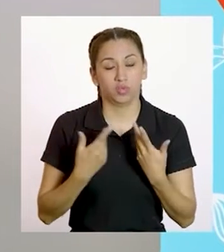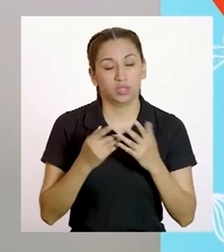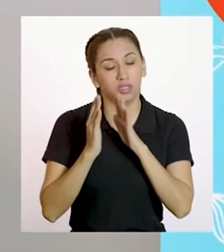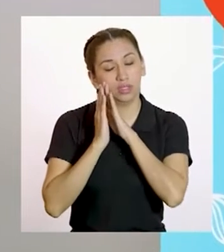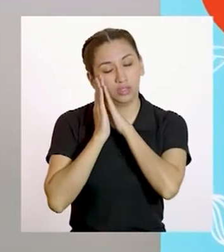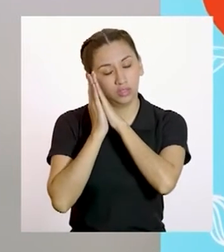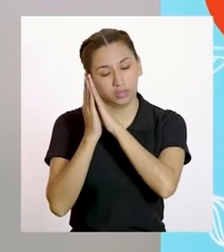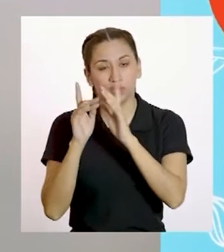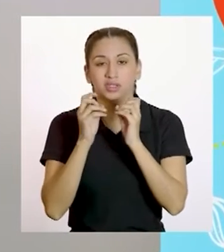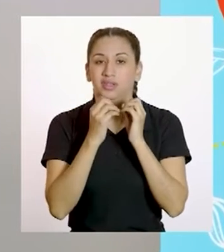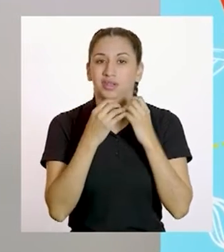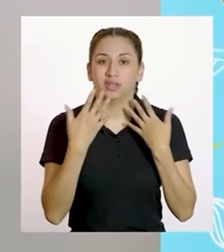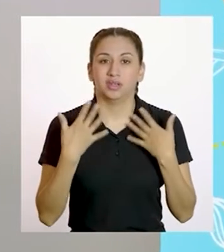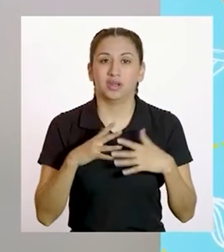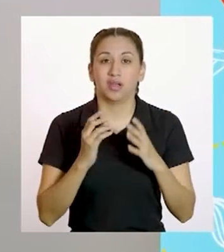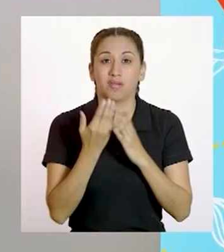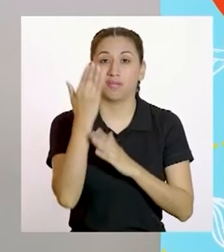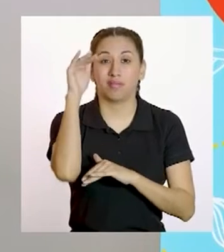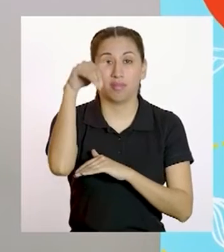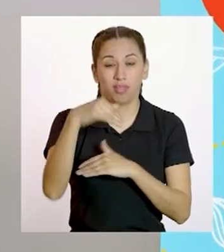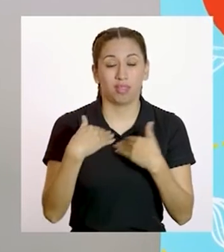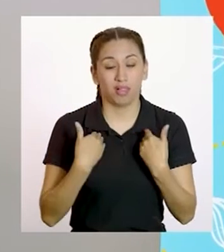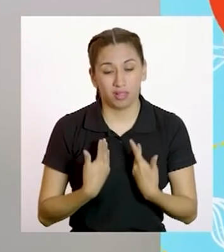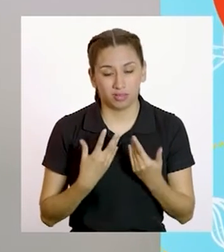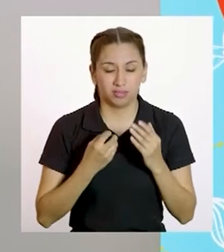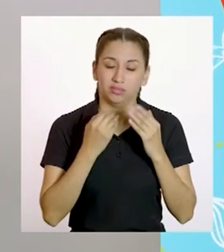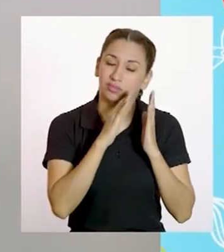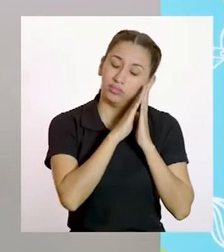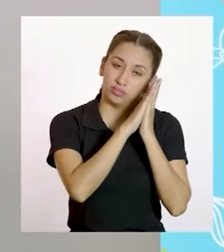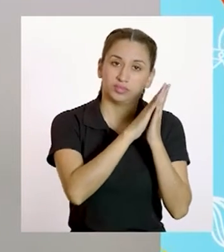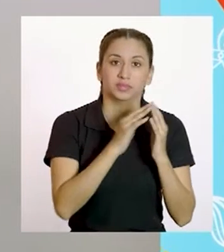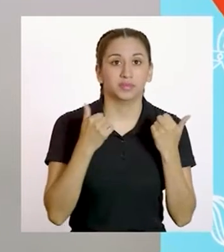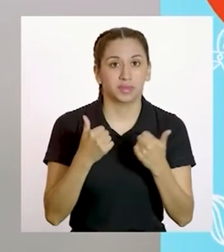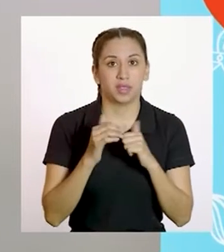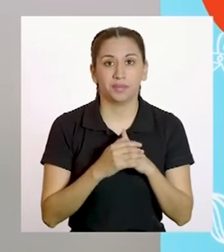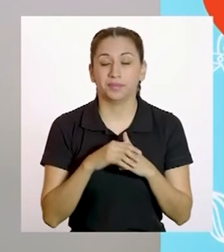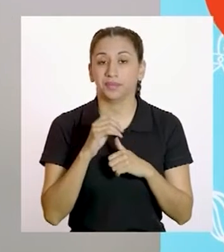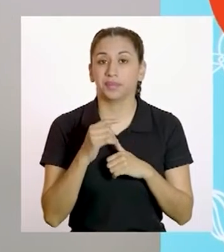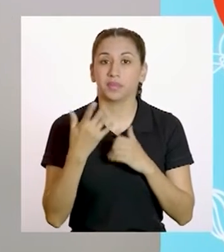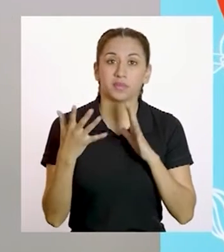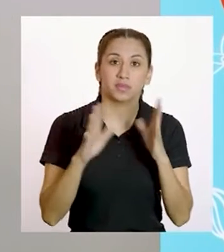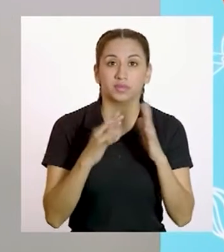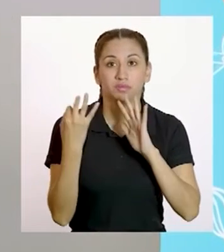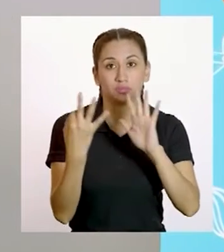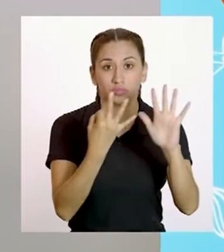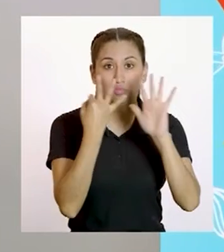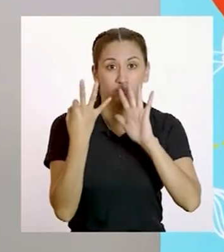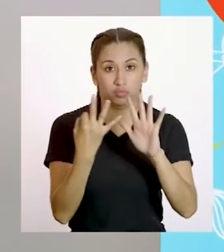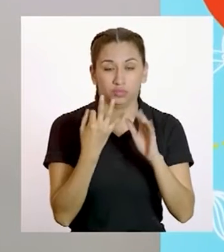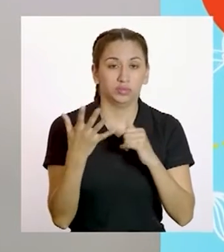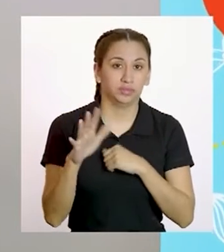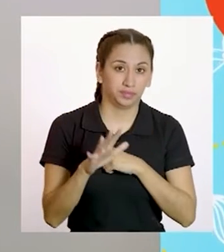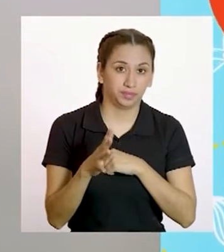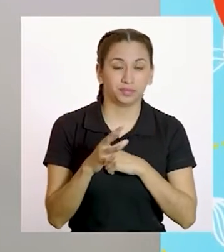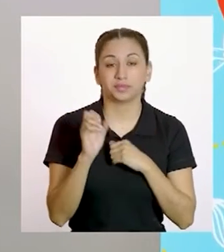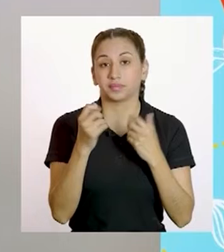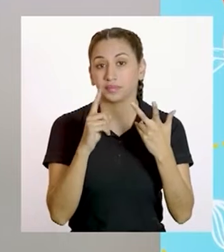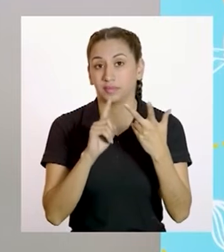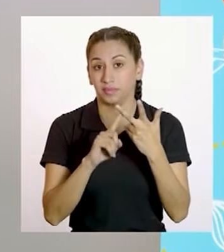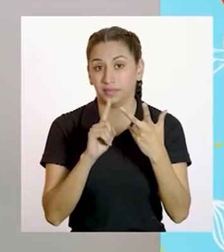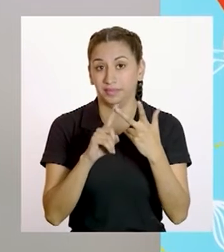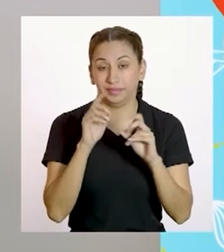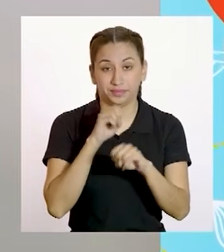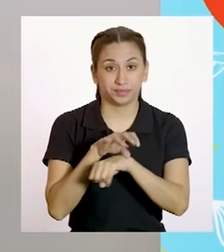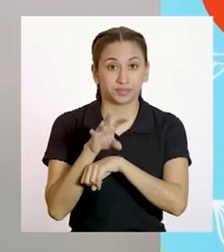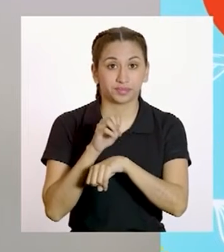poder descansar y recuperar las energías que se pierden durante el día, durmiendo un promedio de 8 horas aproximadamente.